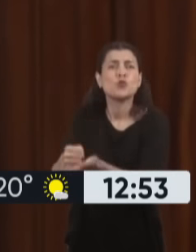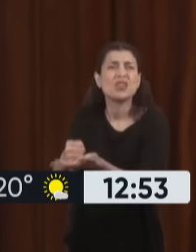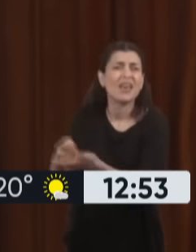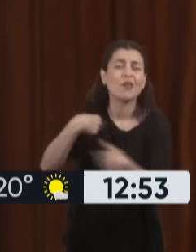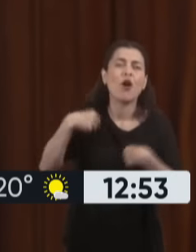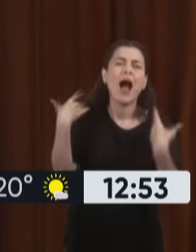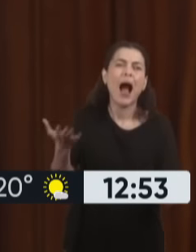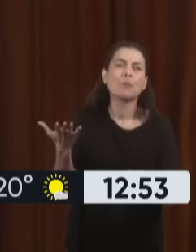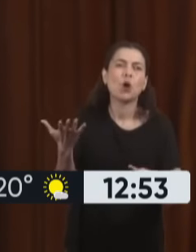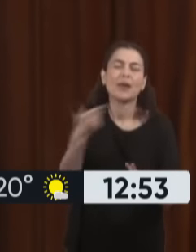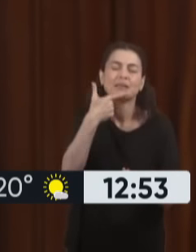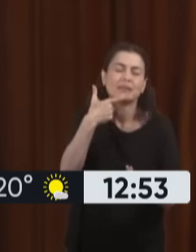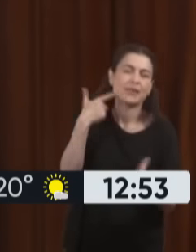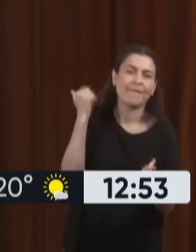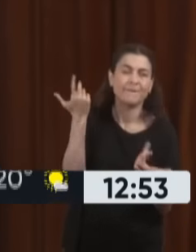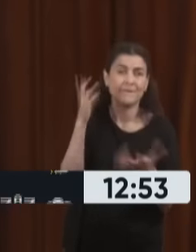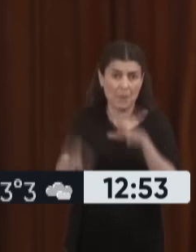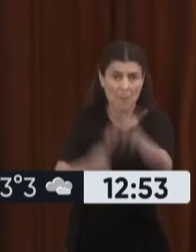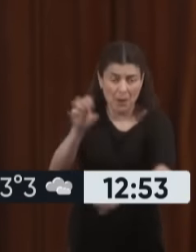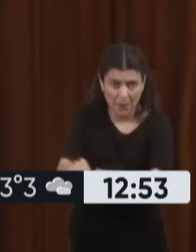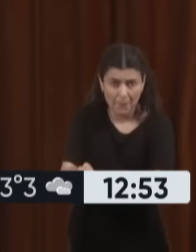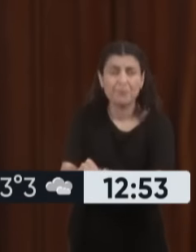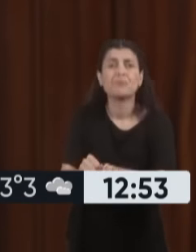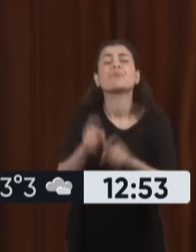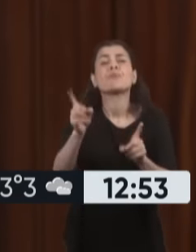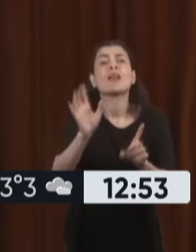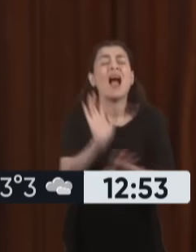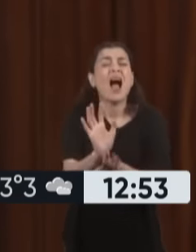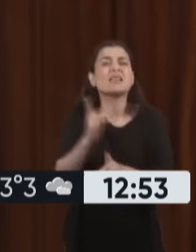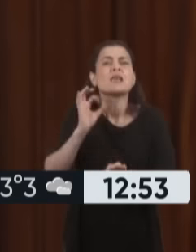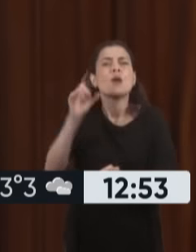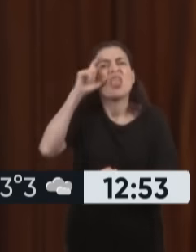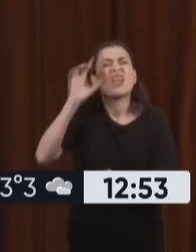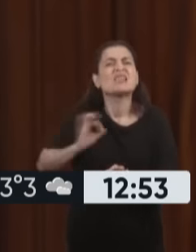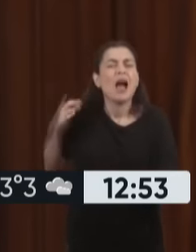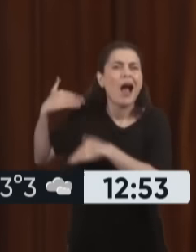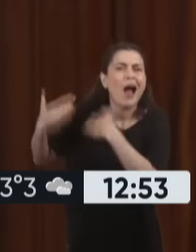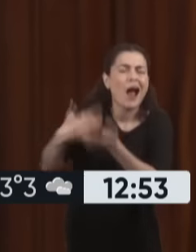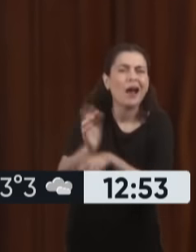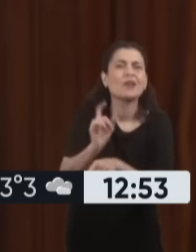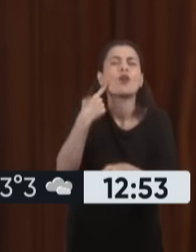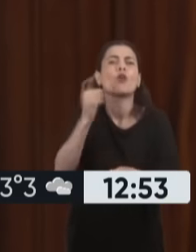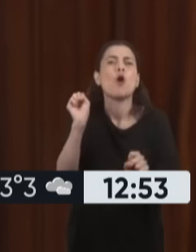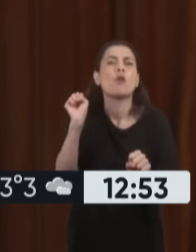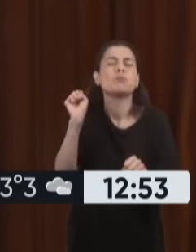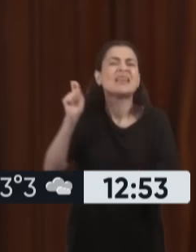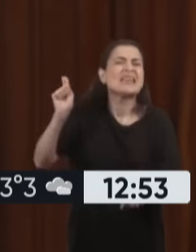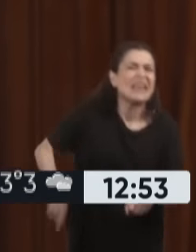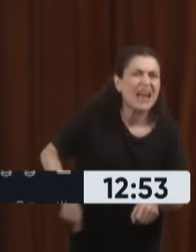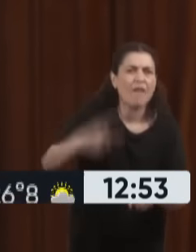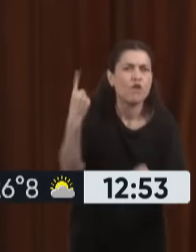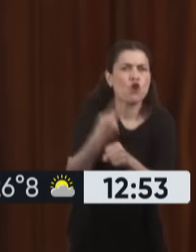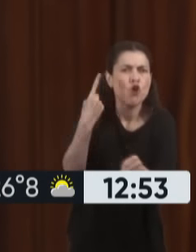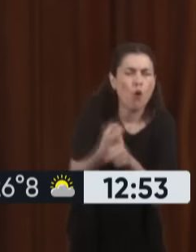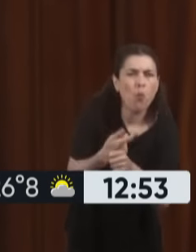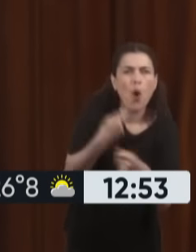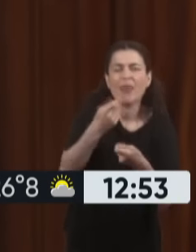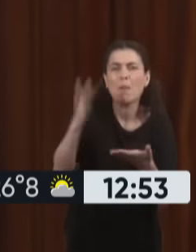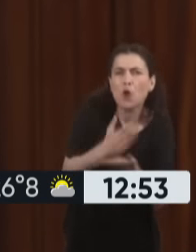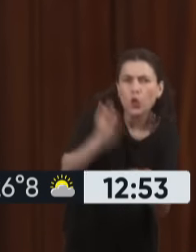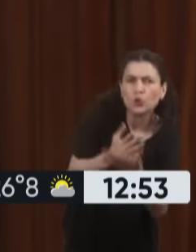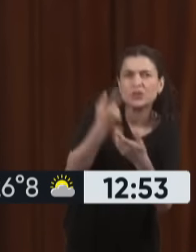exenciones y aranceles a la competencia. Tuvieron décadas de cazar en el zoológico, amparados en el cuento de preparar su matriz